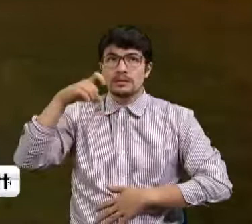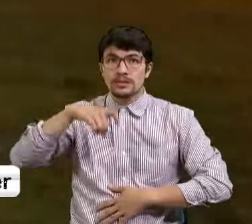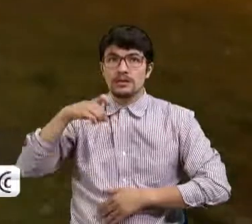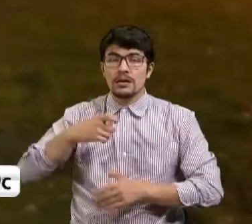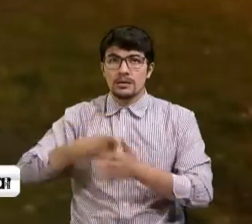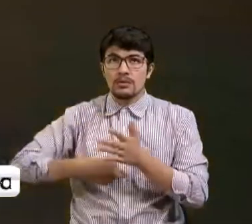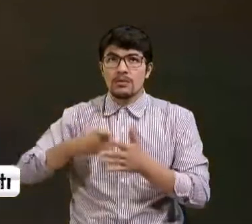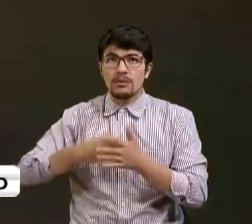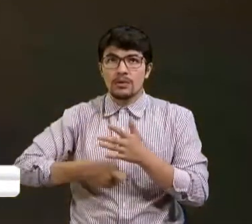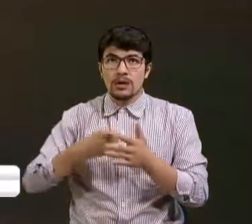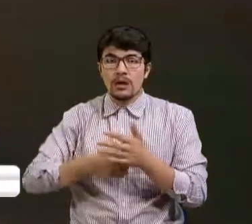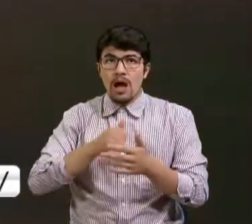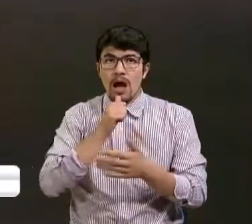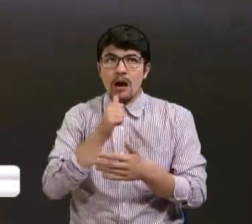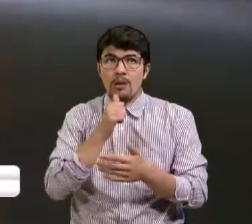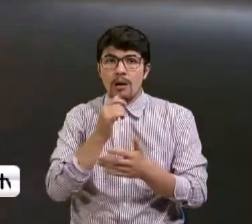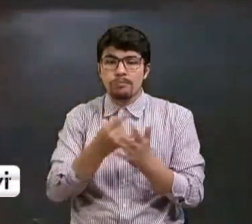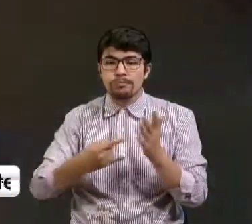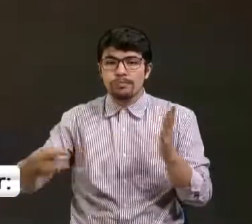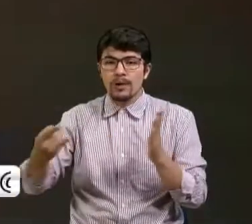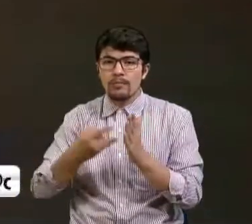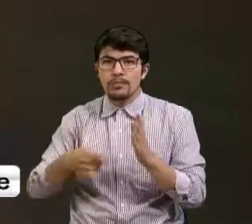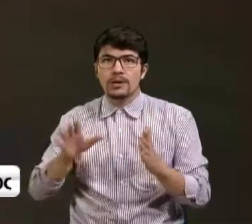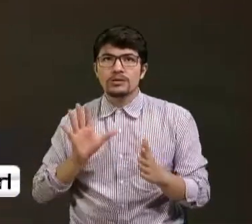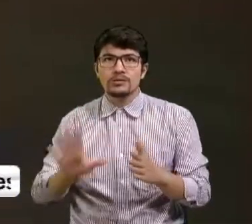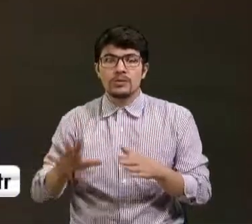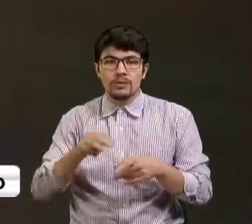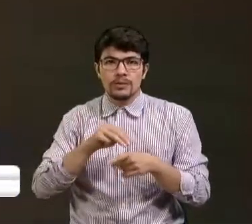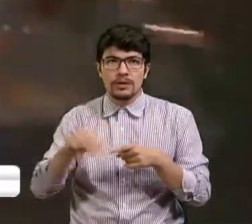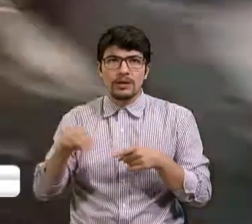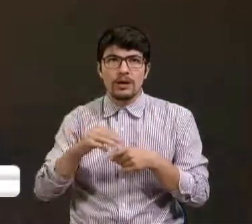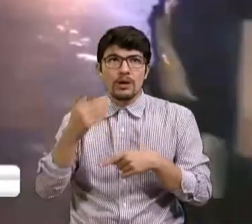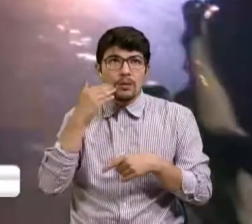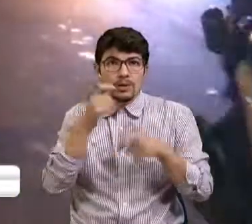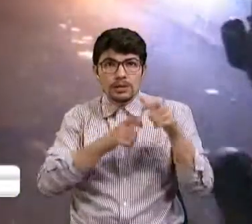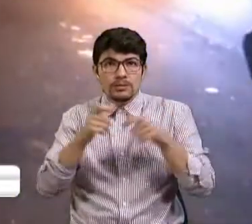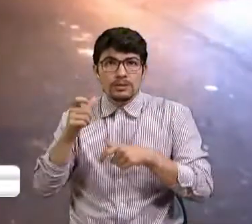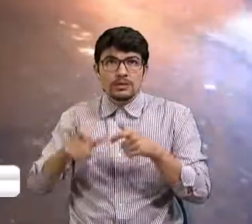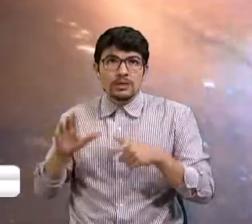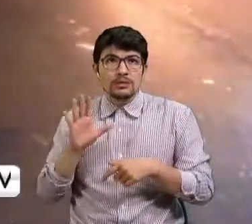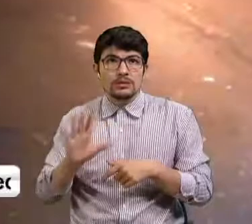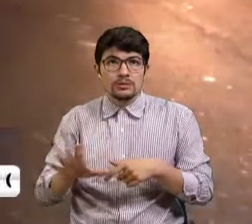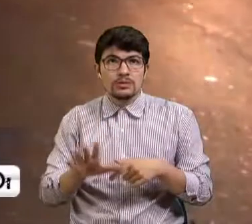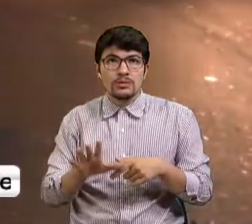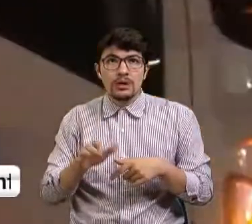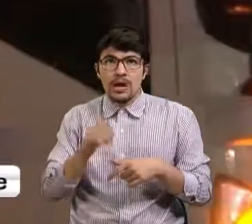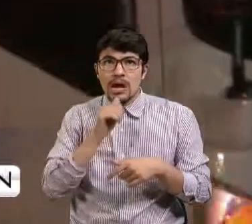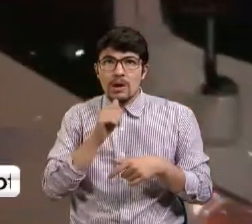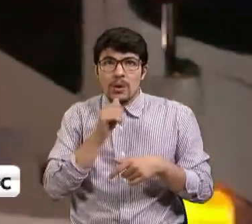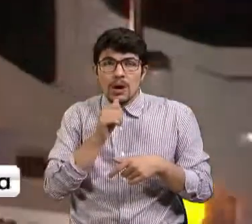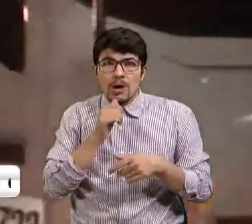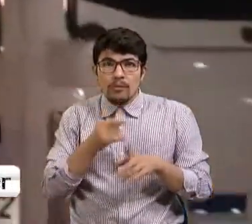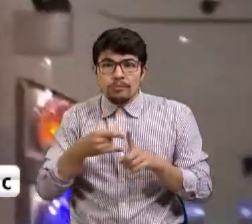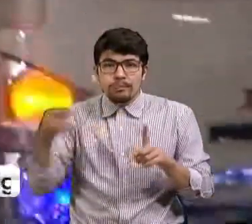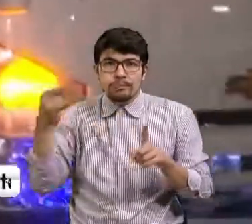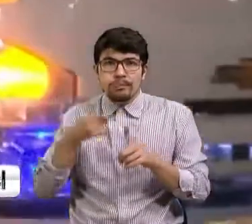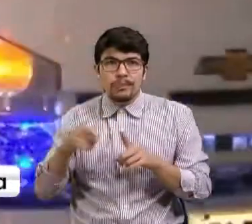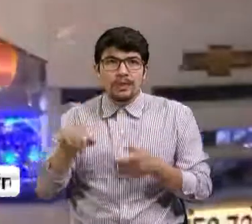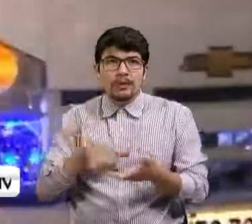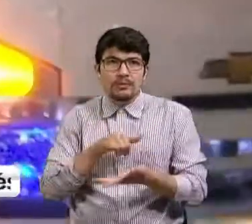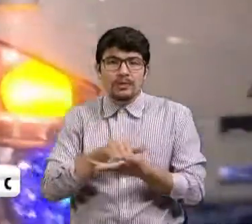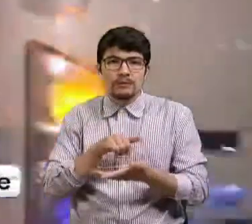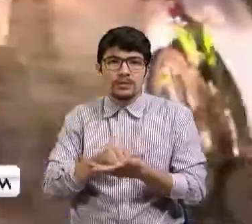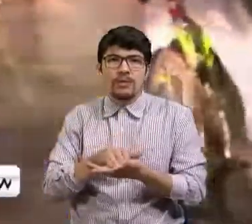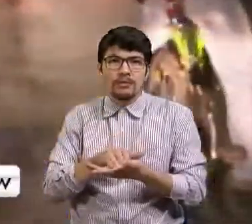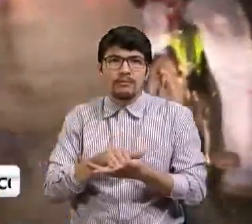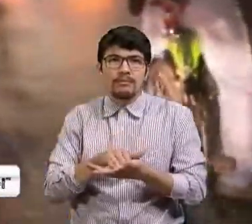corrijan los bombeos de agua en el carril de metro línea ya que al pasar los vehículos éstos producen con el agua represada una especie de ola